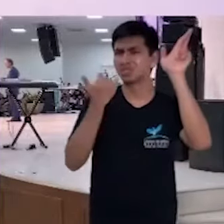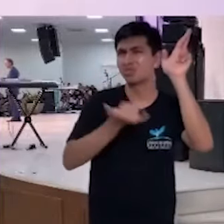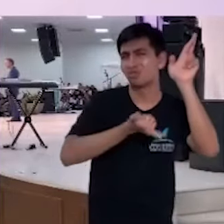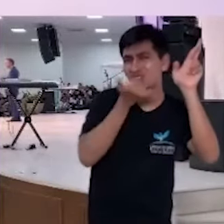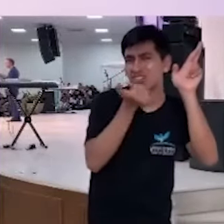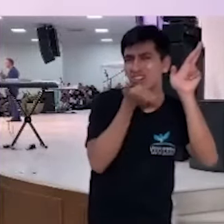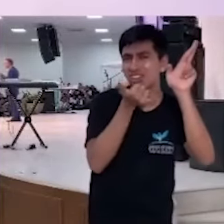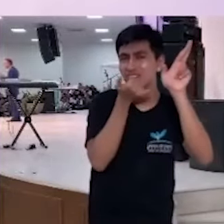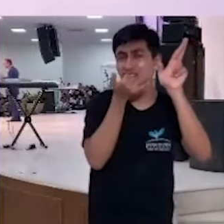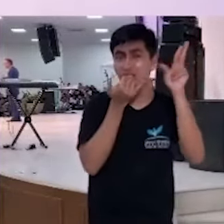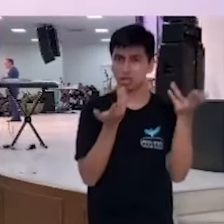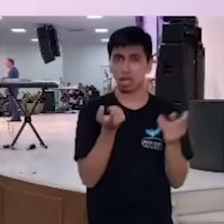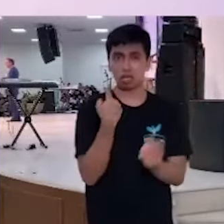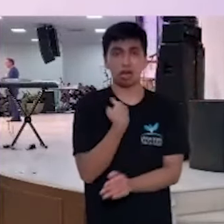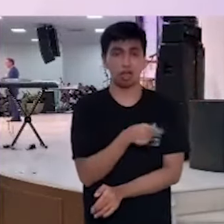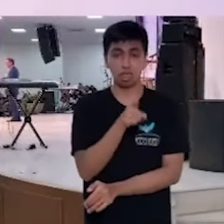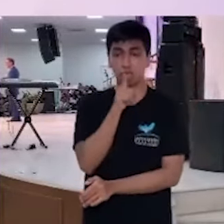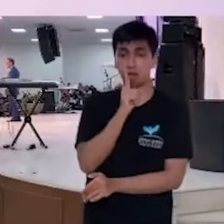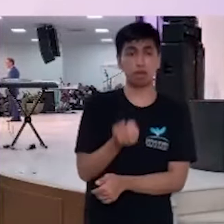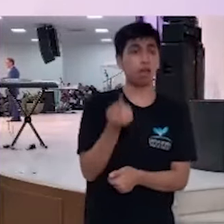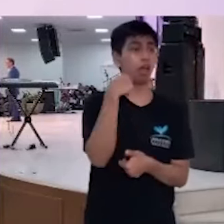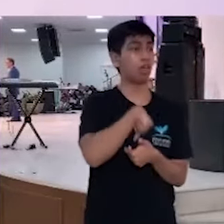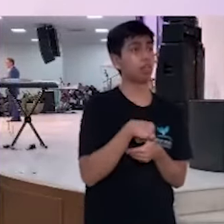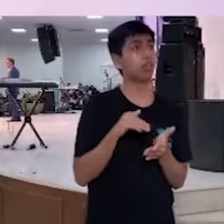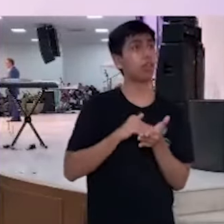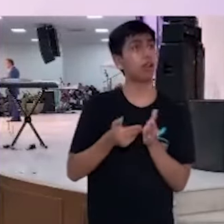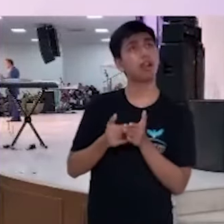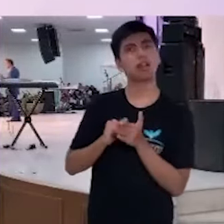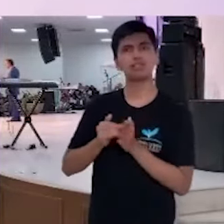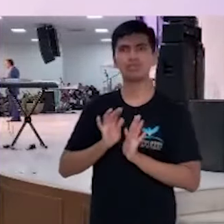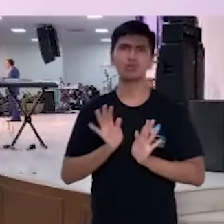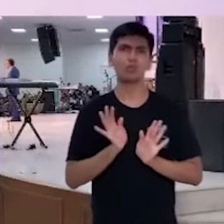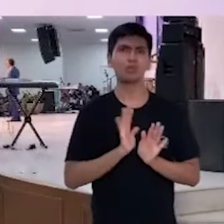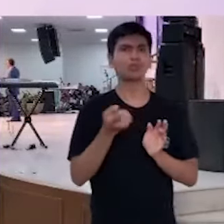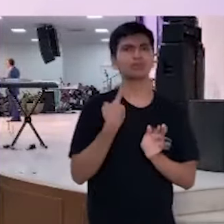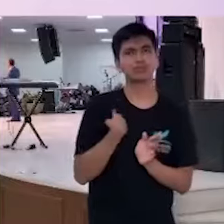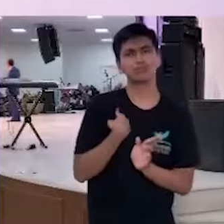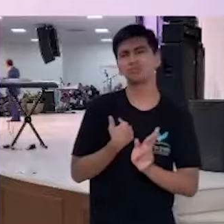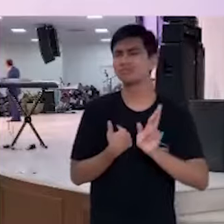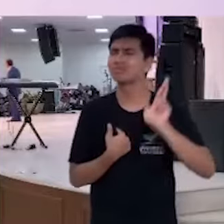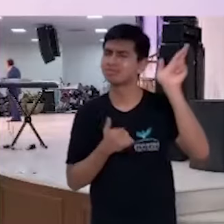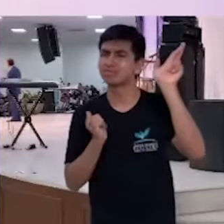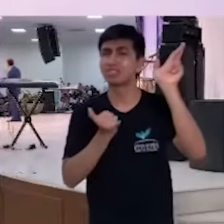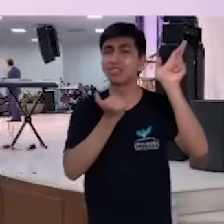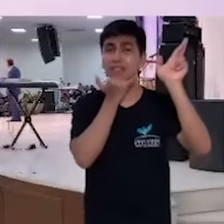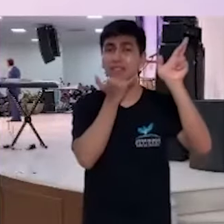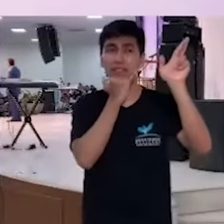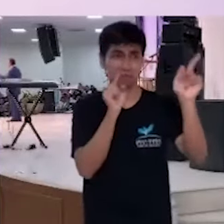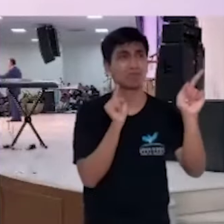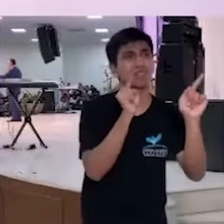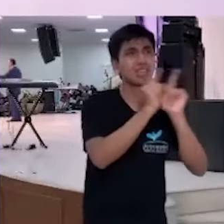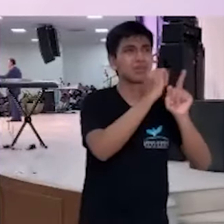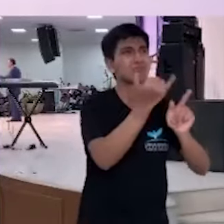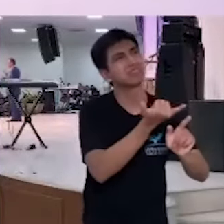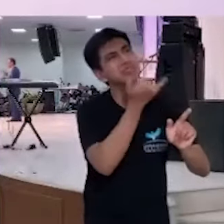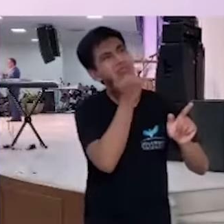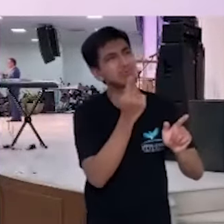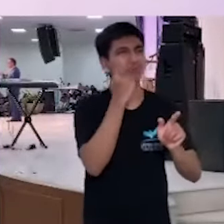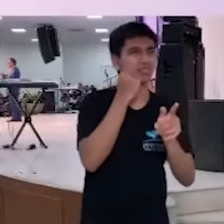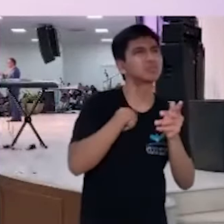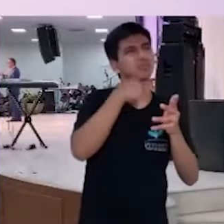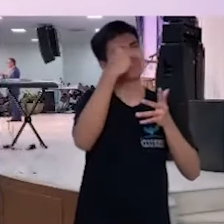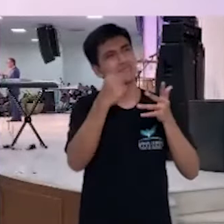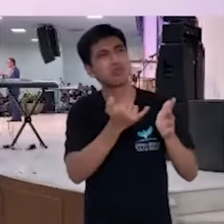a la iglesia, cuando le ha fallado al ministerio. Por eso es tan importante no caminar solos como ministros, como pastores,